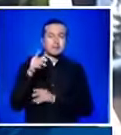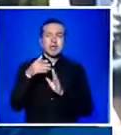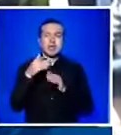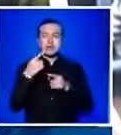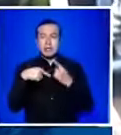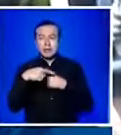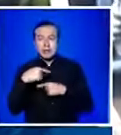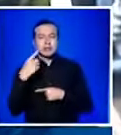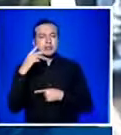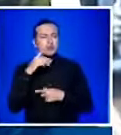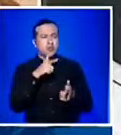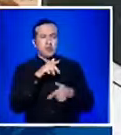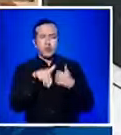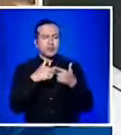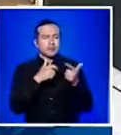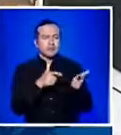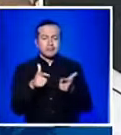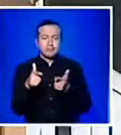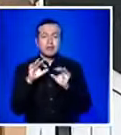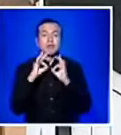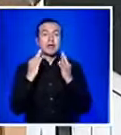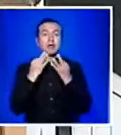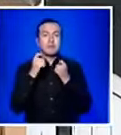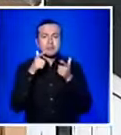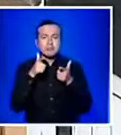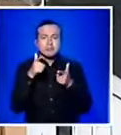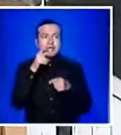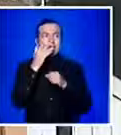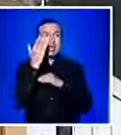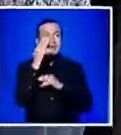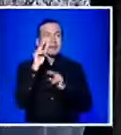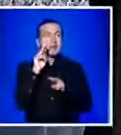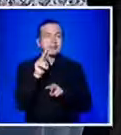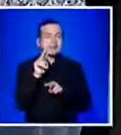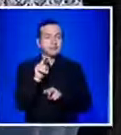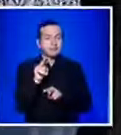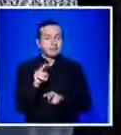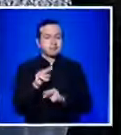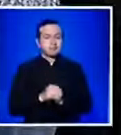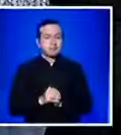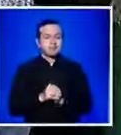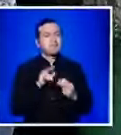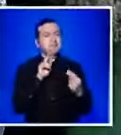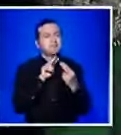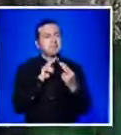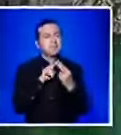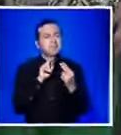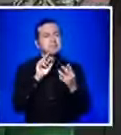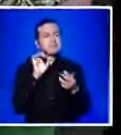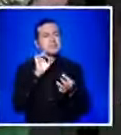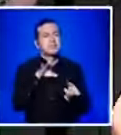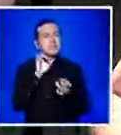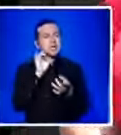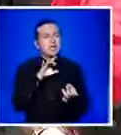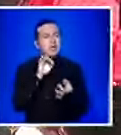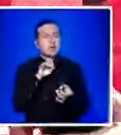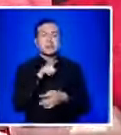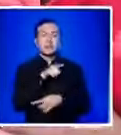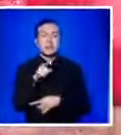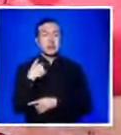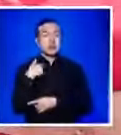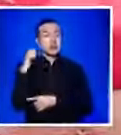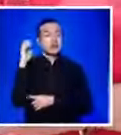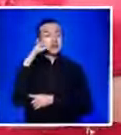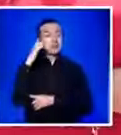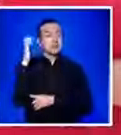salimos. Nuestros familiares están pendientes de las cámaras. Se conocen, se comunican a través de chats, cuentan con alarmas y, lo